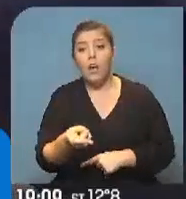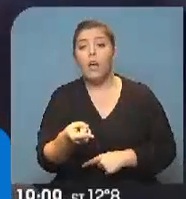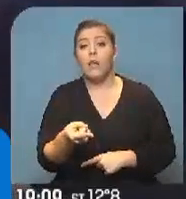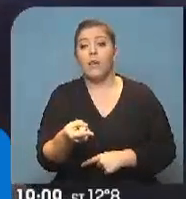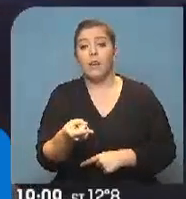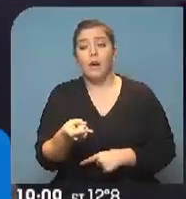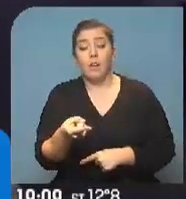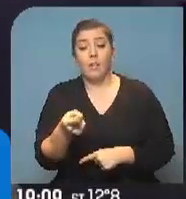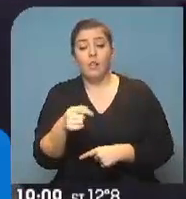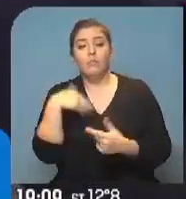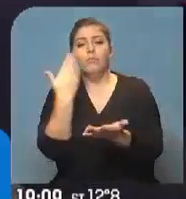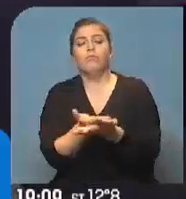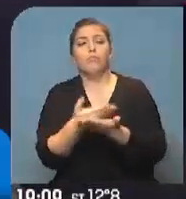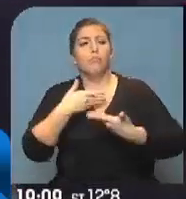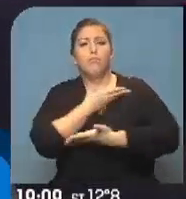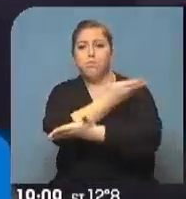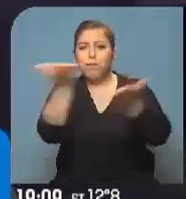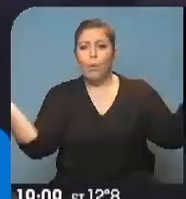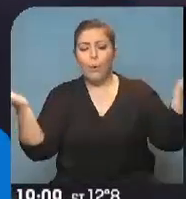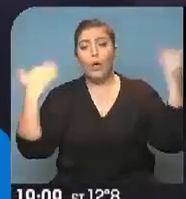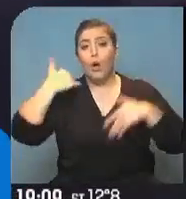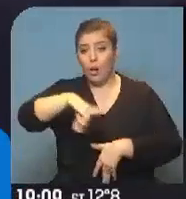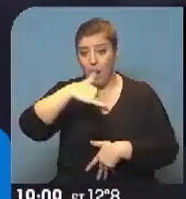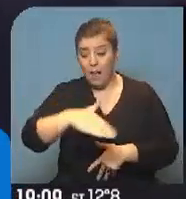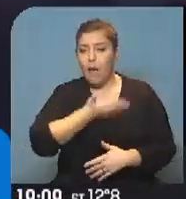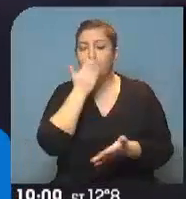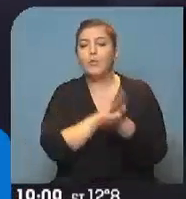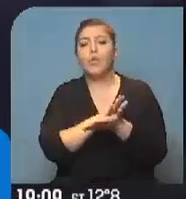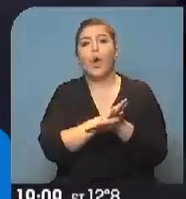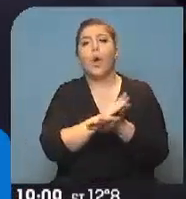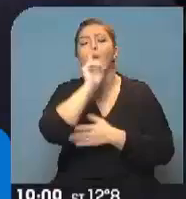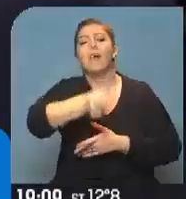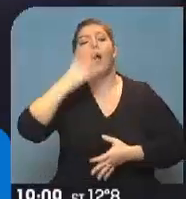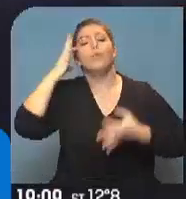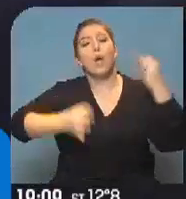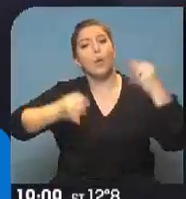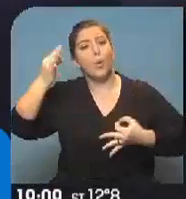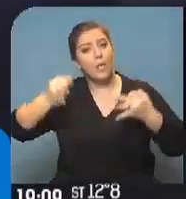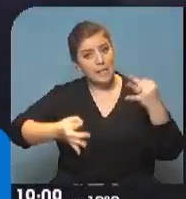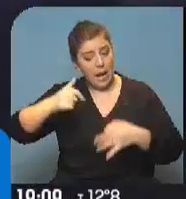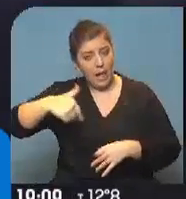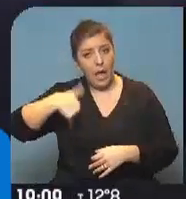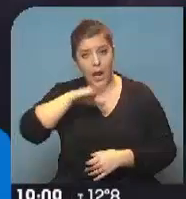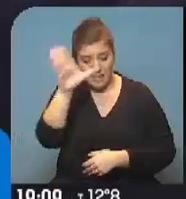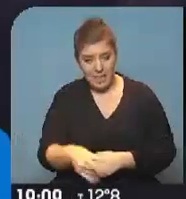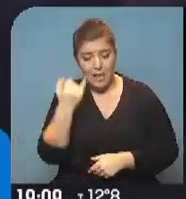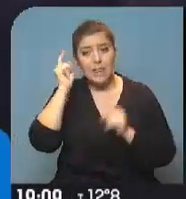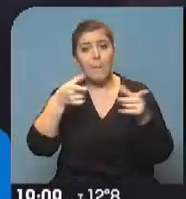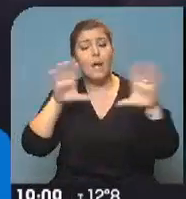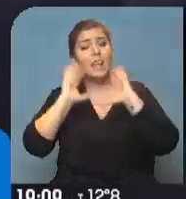a plantear públicamente en la calle hablamos del estado de la causa judicial en el plano local y en el plano internacional